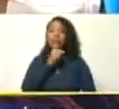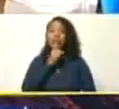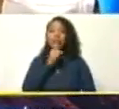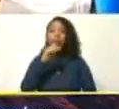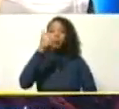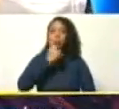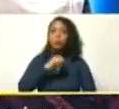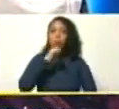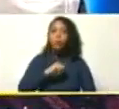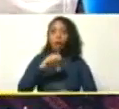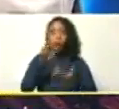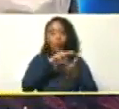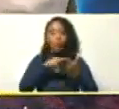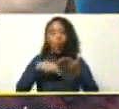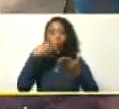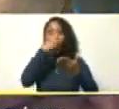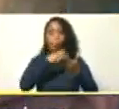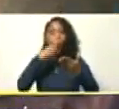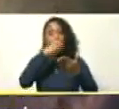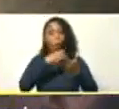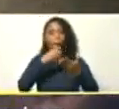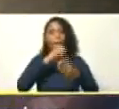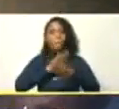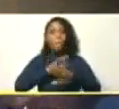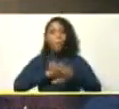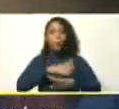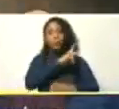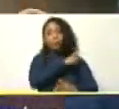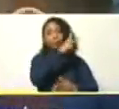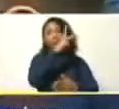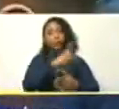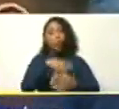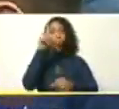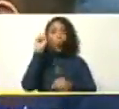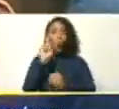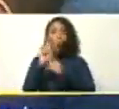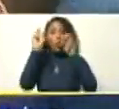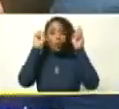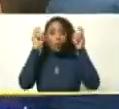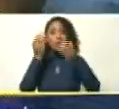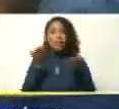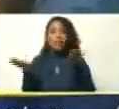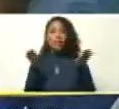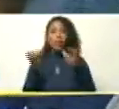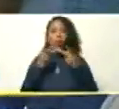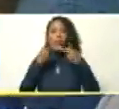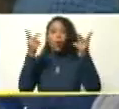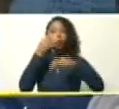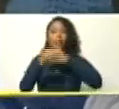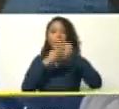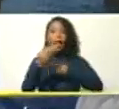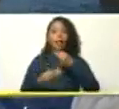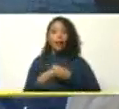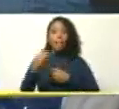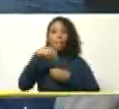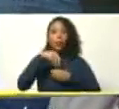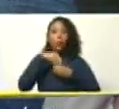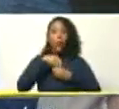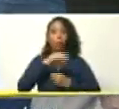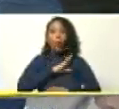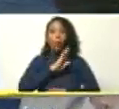lectura oral, porque la poesía tal vez sea el único servicio público que se hace en la intimidad,